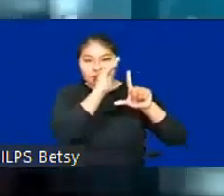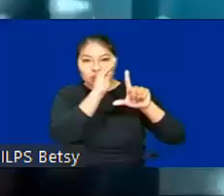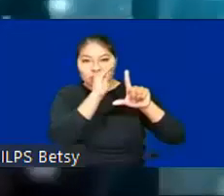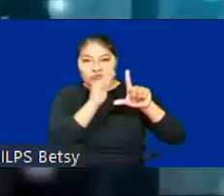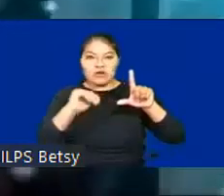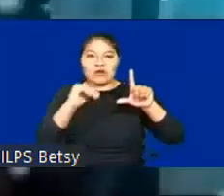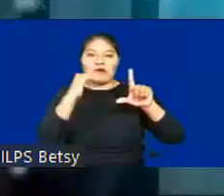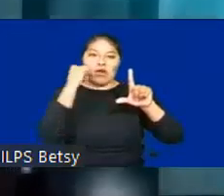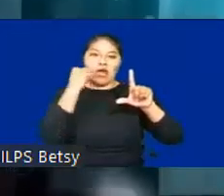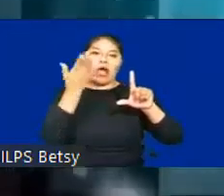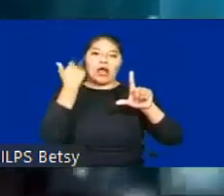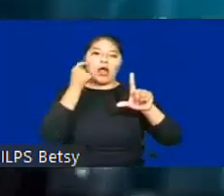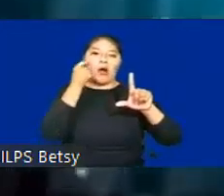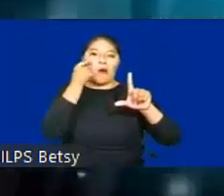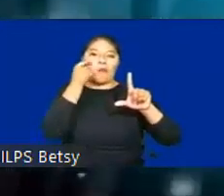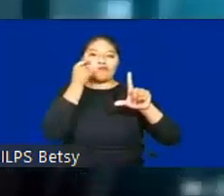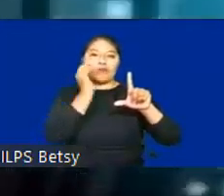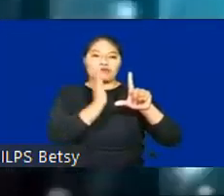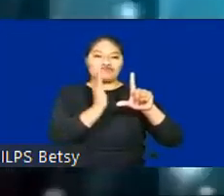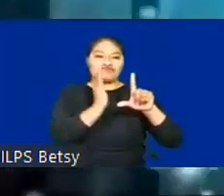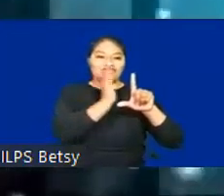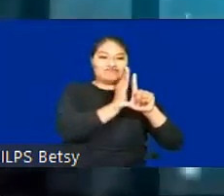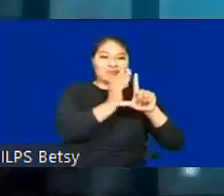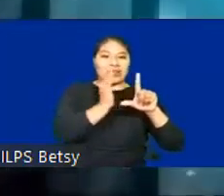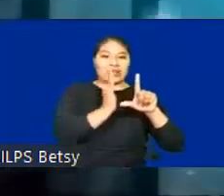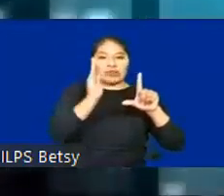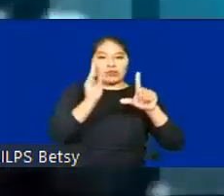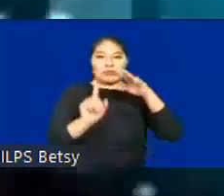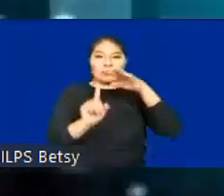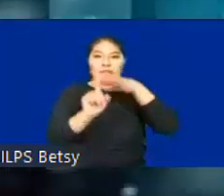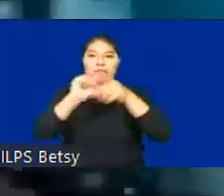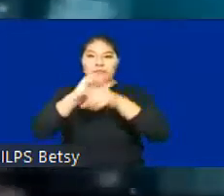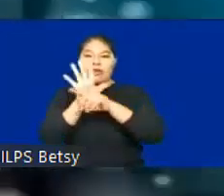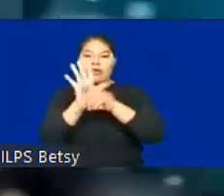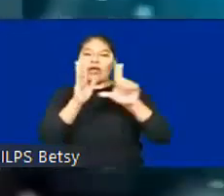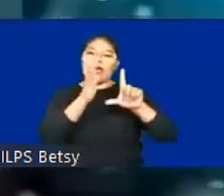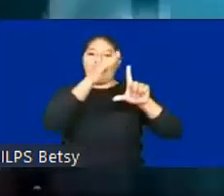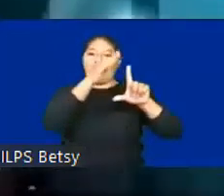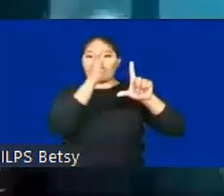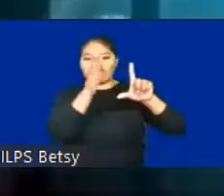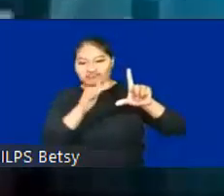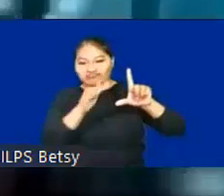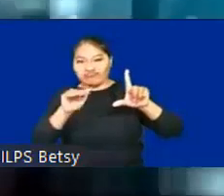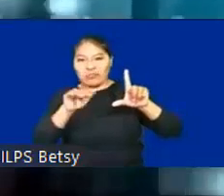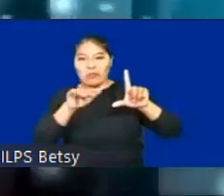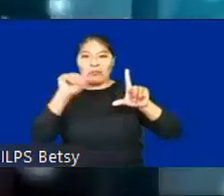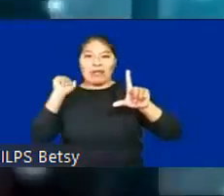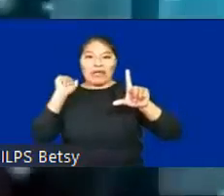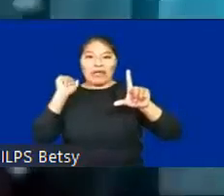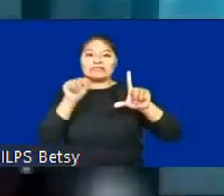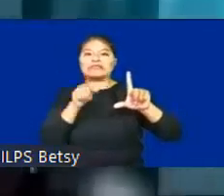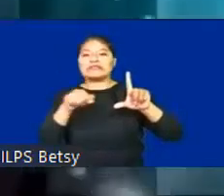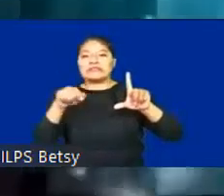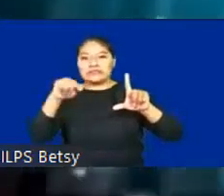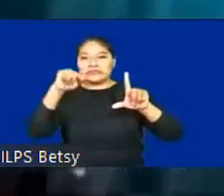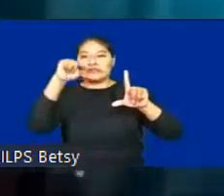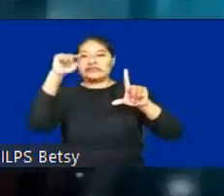Bueno, pasamos por este ciclo de pandemia y cuando se han ido incorporando los actos, ya hemos pasado